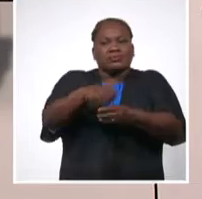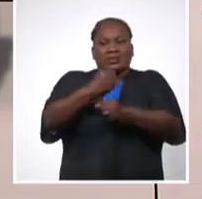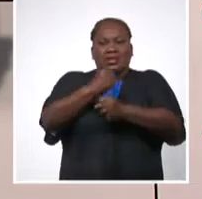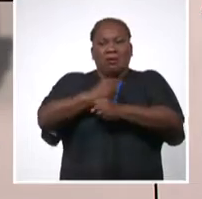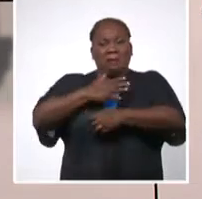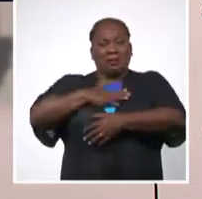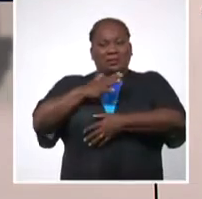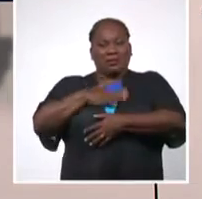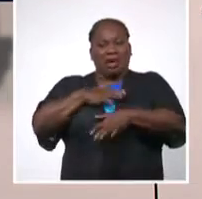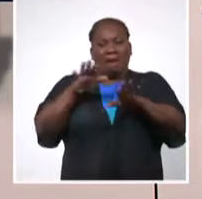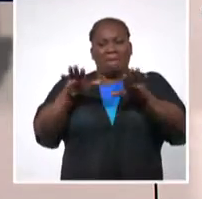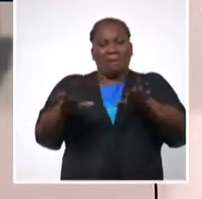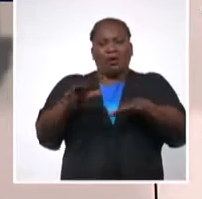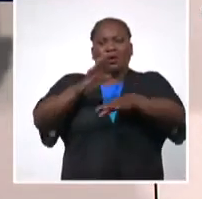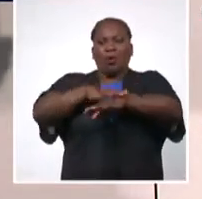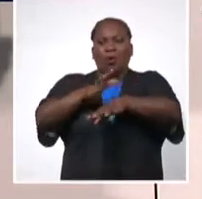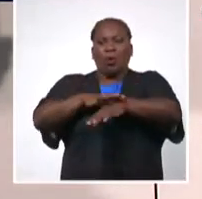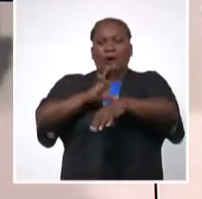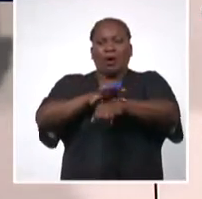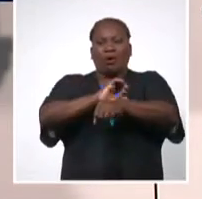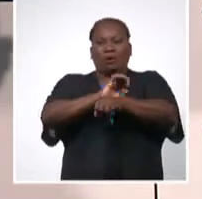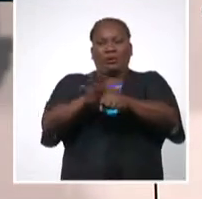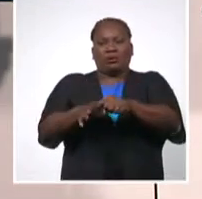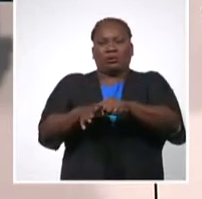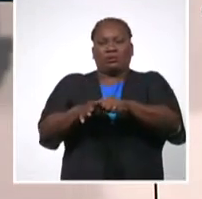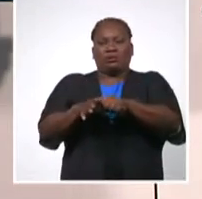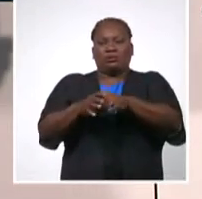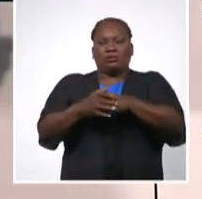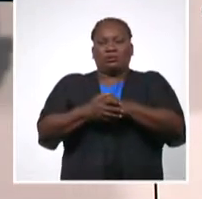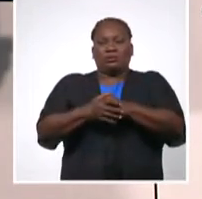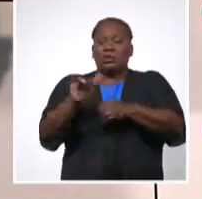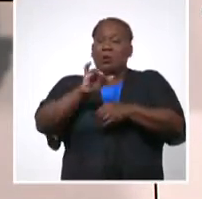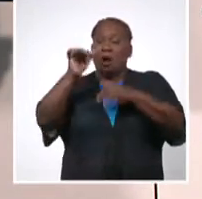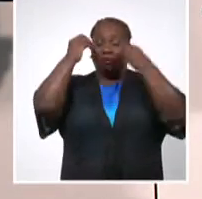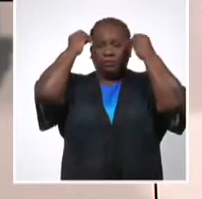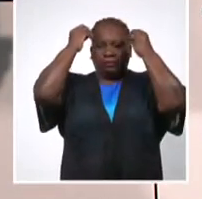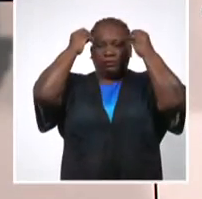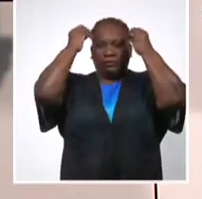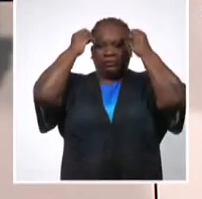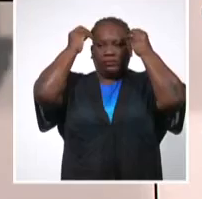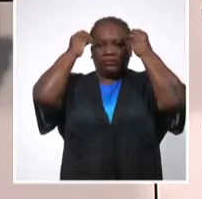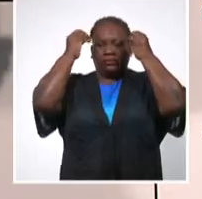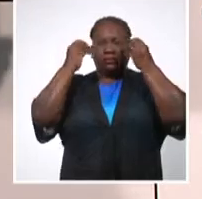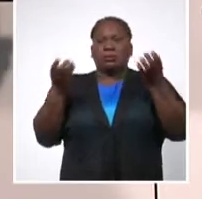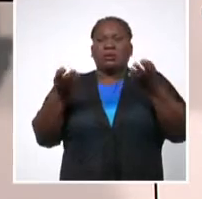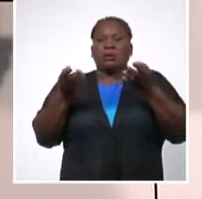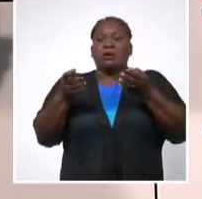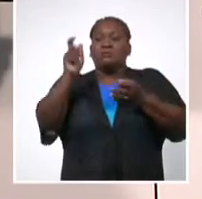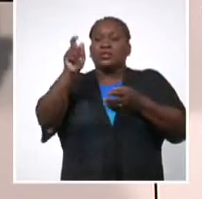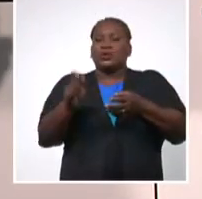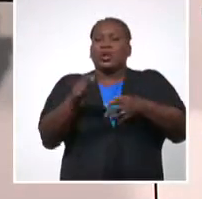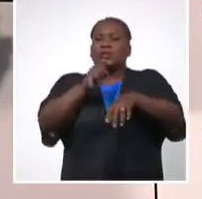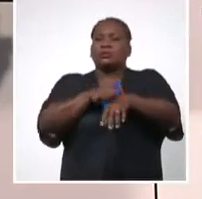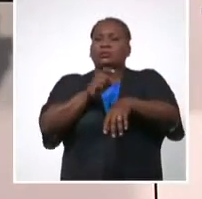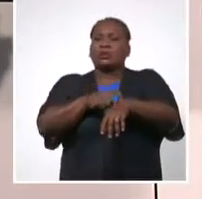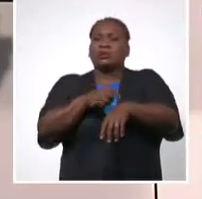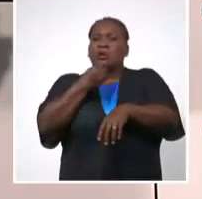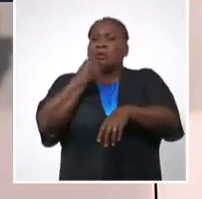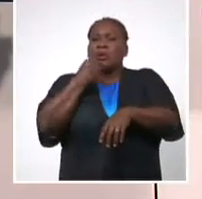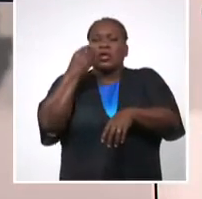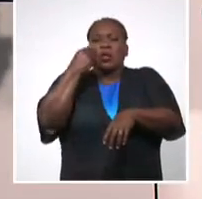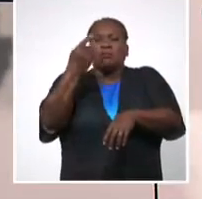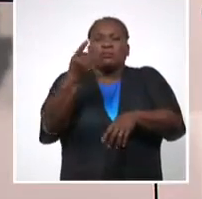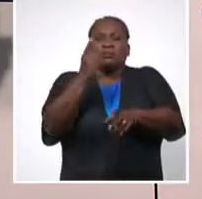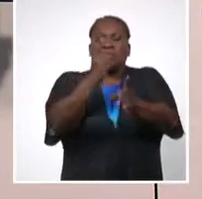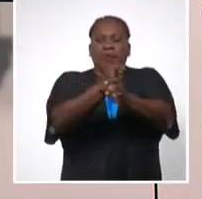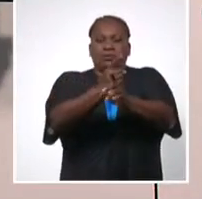paralización obligada por el cierre de sus negocios. No menos preocupante es el hecho de quienes en todo este tiempo no han podido ver a sus seres